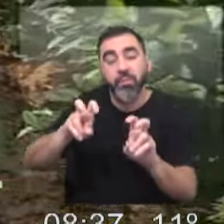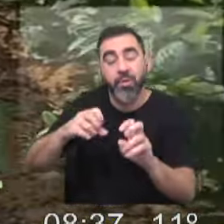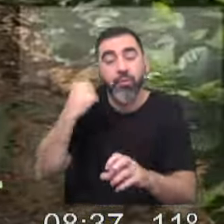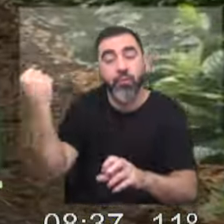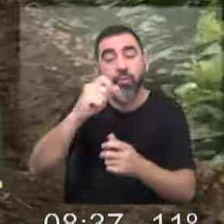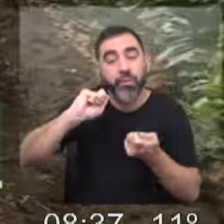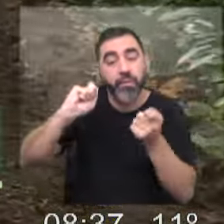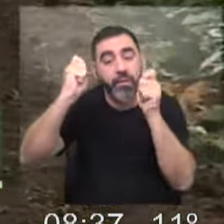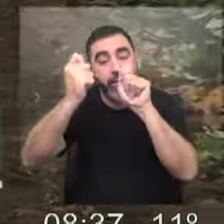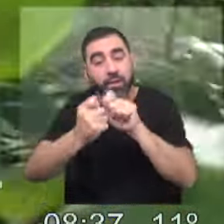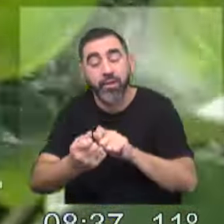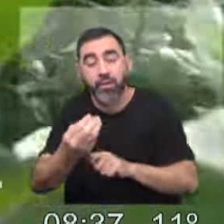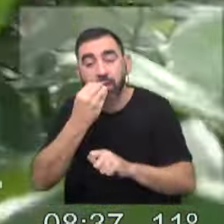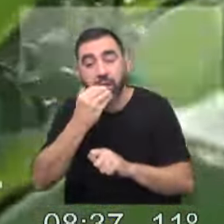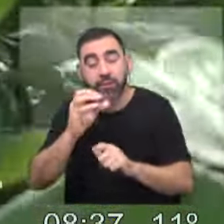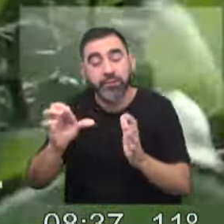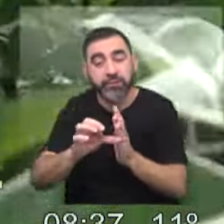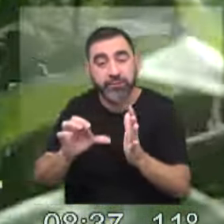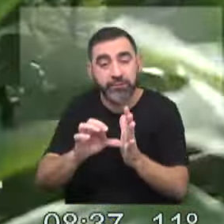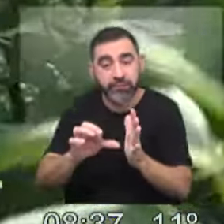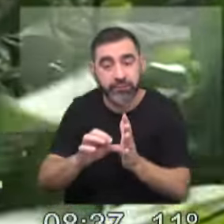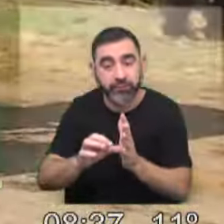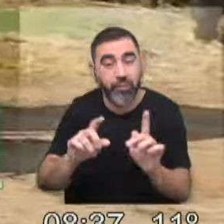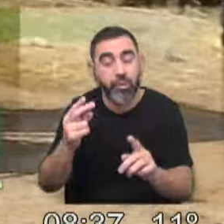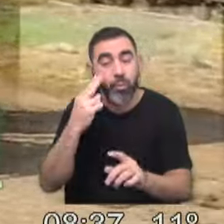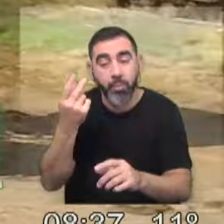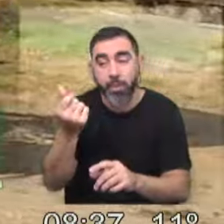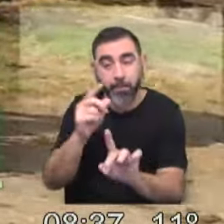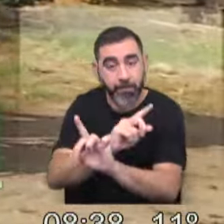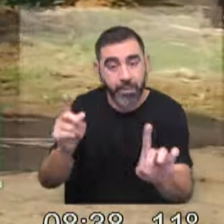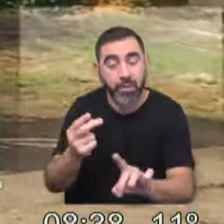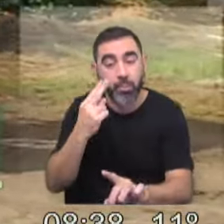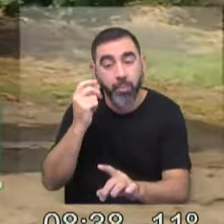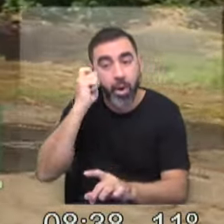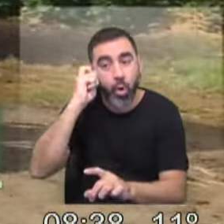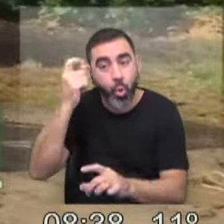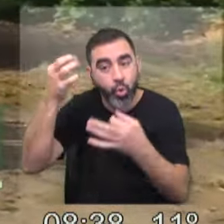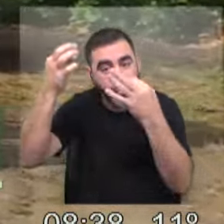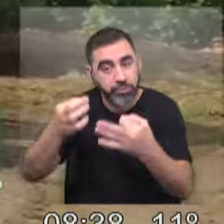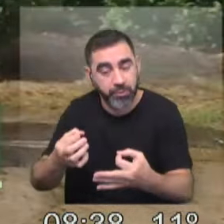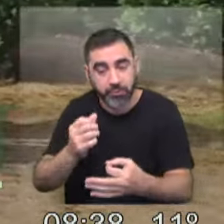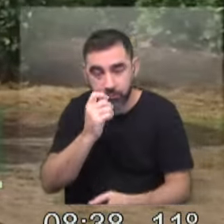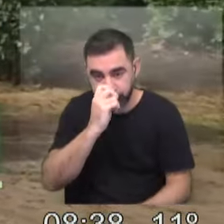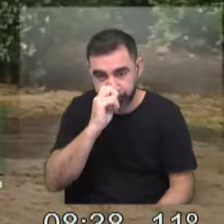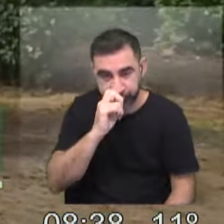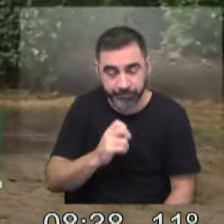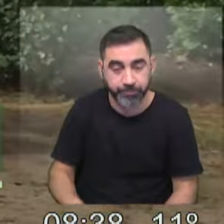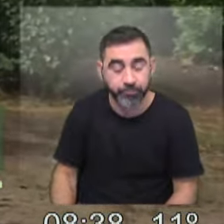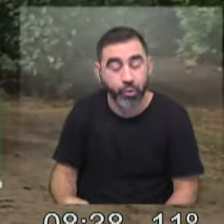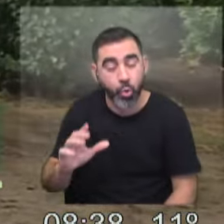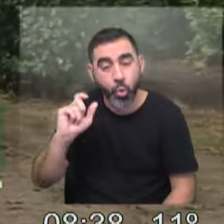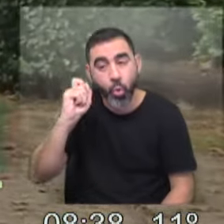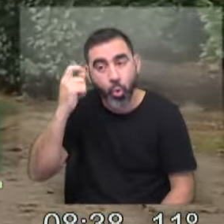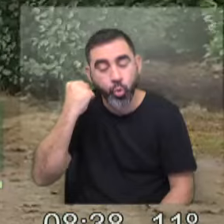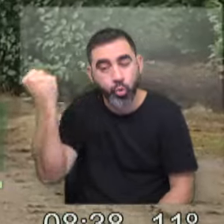la transformación de los sistemas agroalimentarios. Ya no es un problema de dinero, es un problema de conocimiento también. Y el conocimiento es